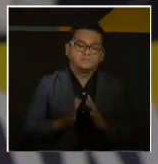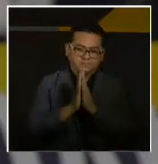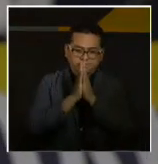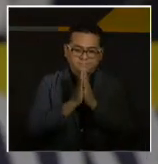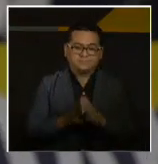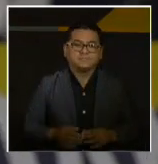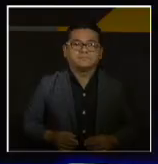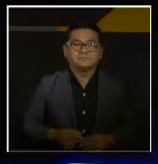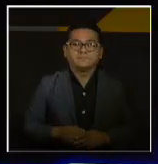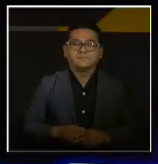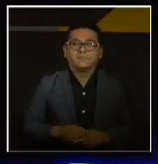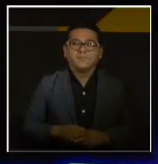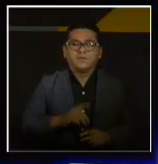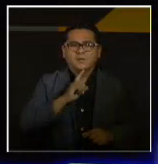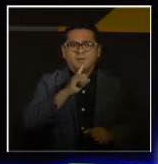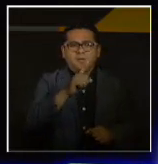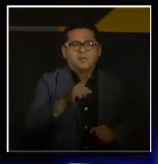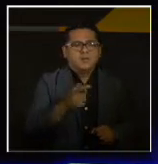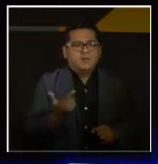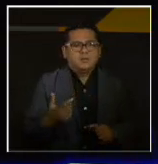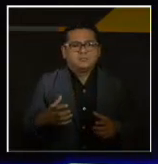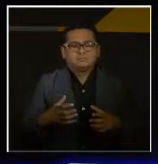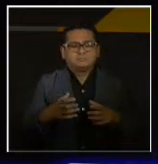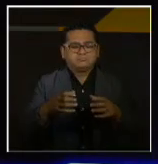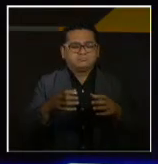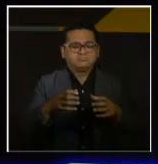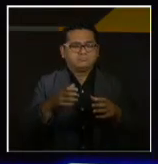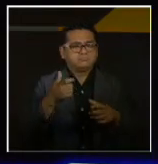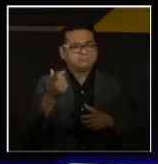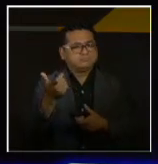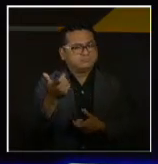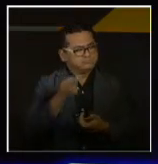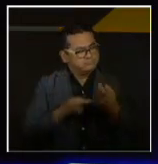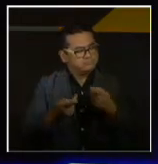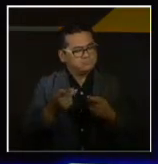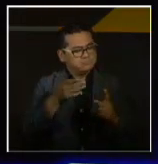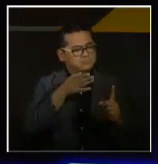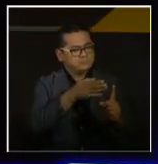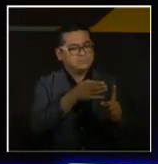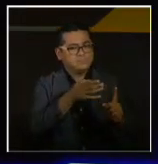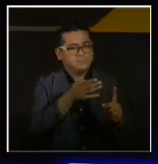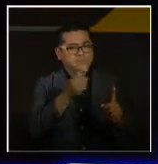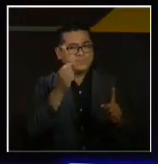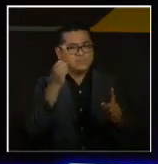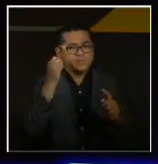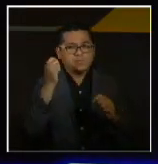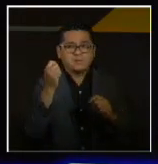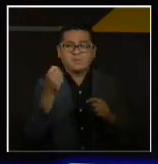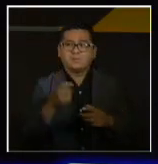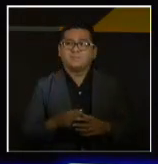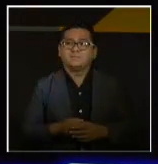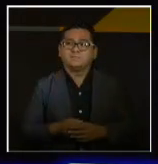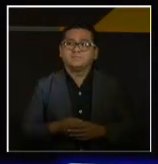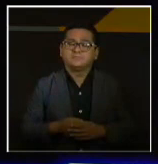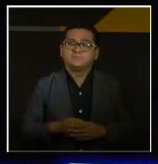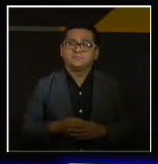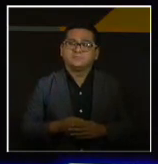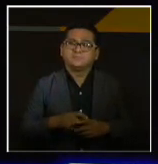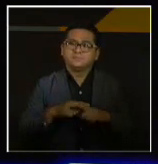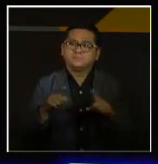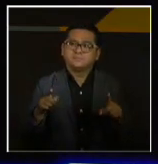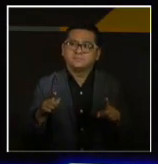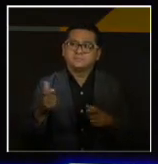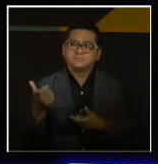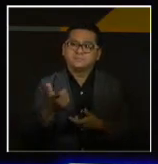favor. Usted mencionó que la unidad comercial va a ser enfocada a la atracción de las